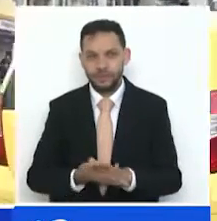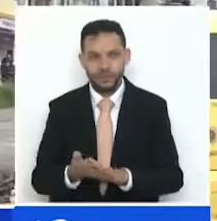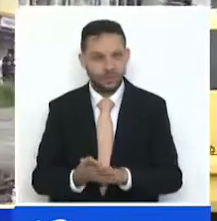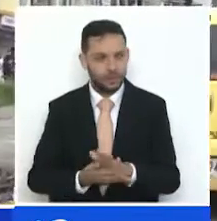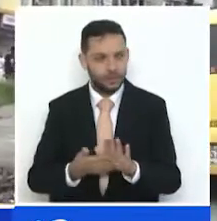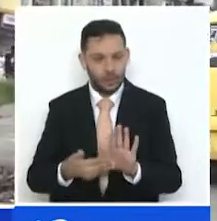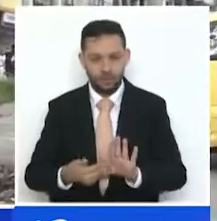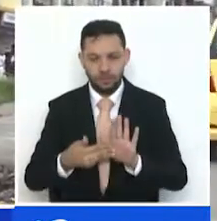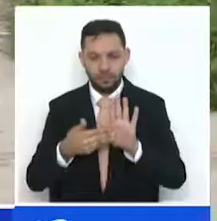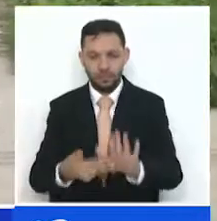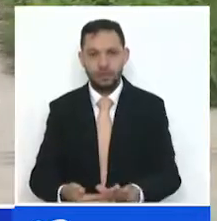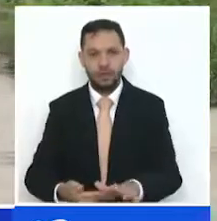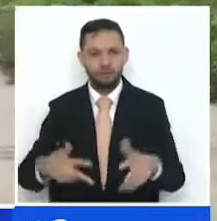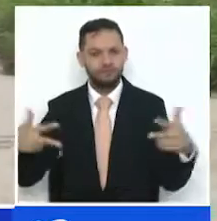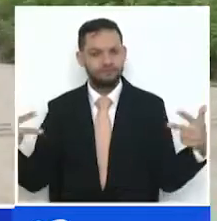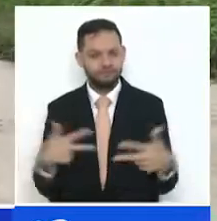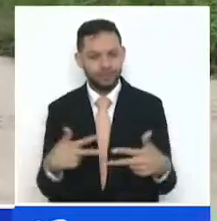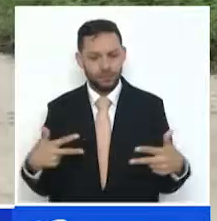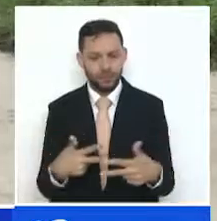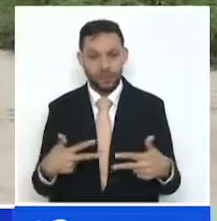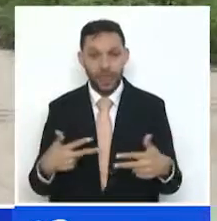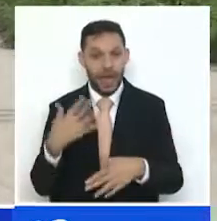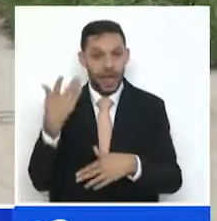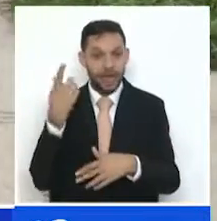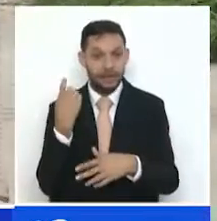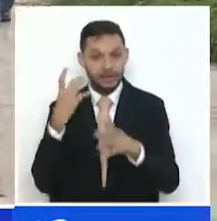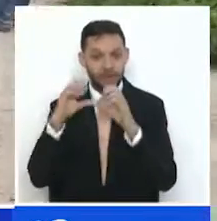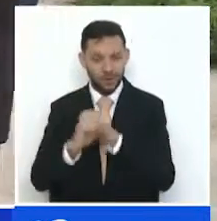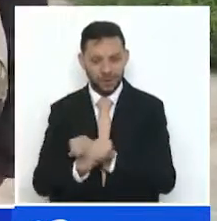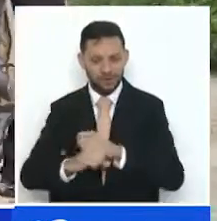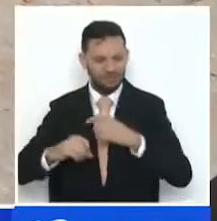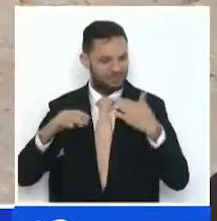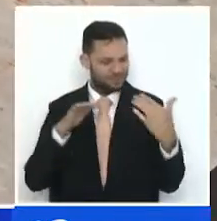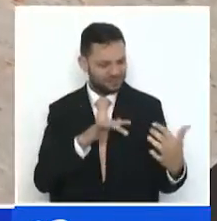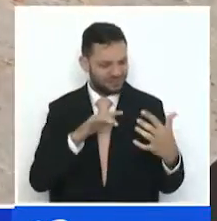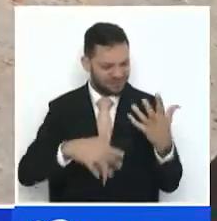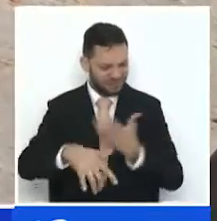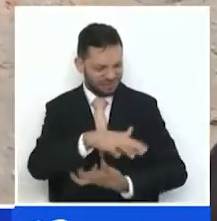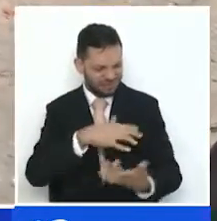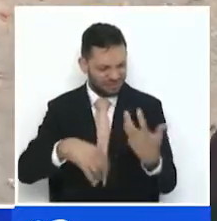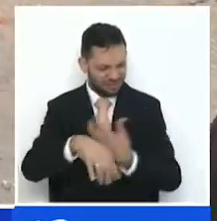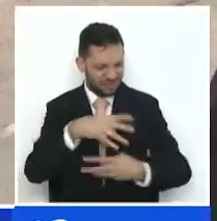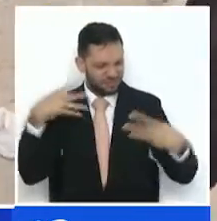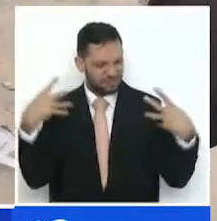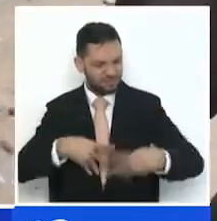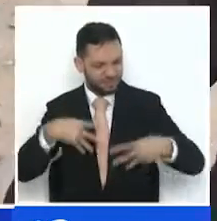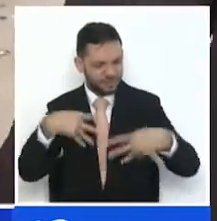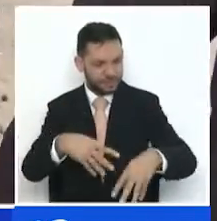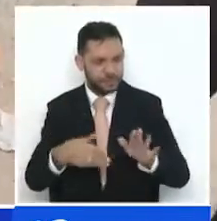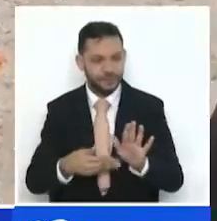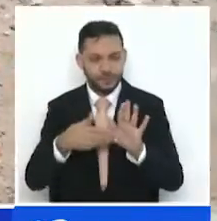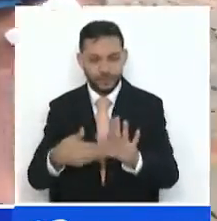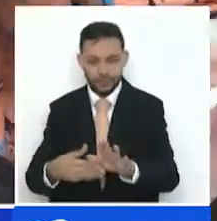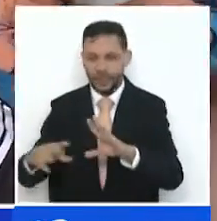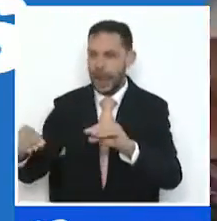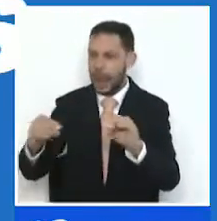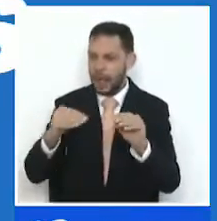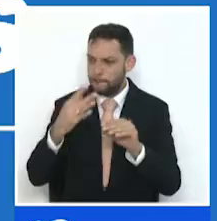Así amaneció la Avenida La Independencia tras los disturbios de la última noche. Telecafé Noticias habló con los